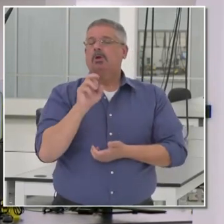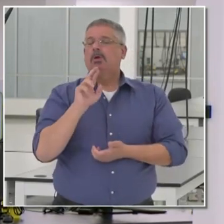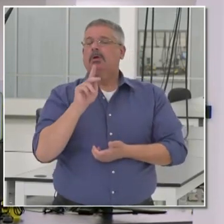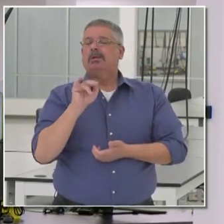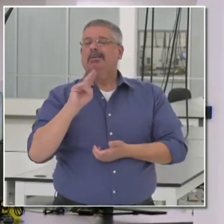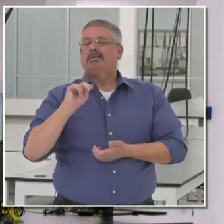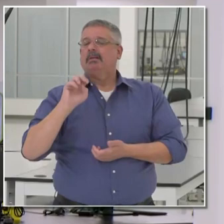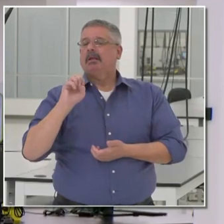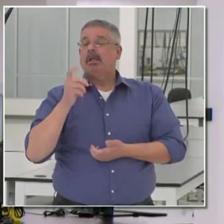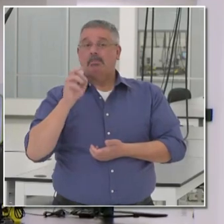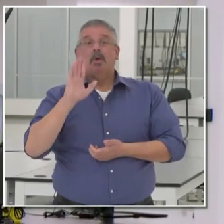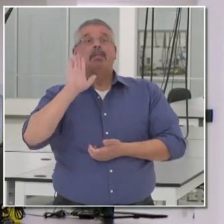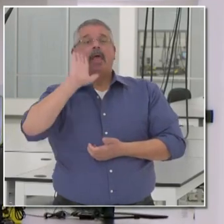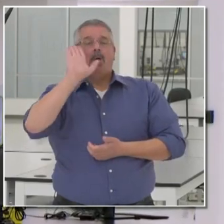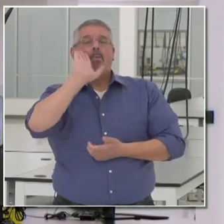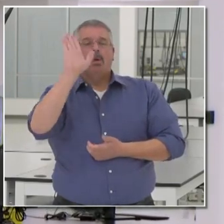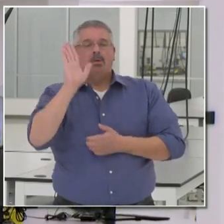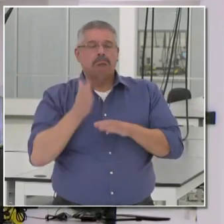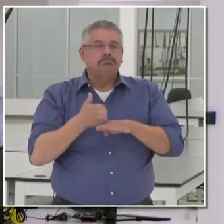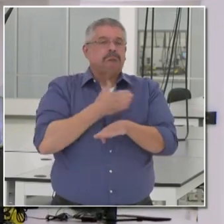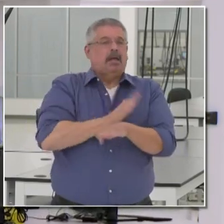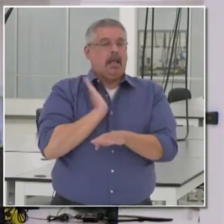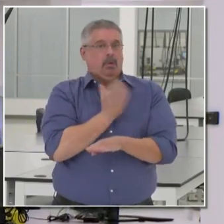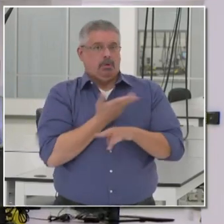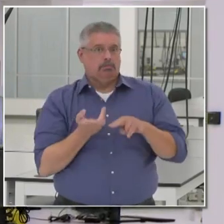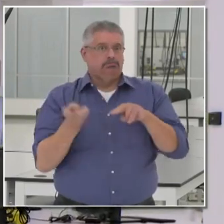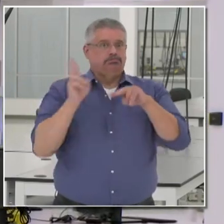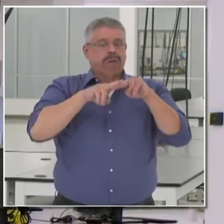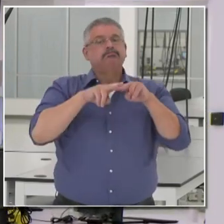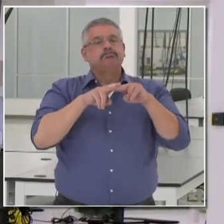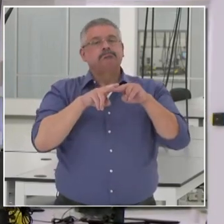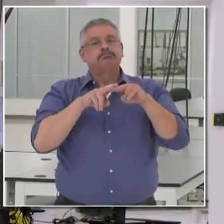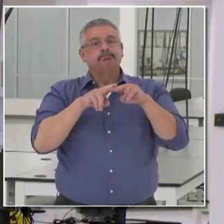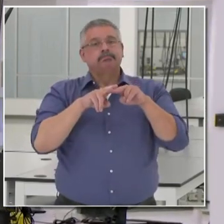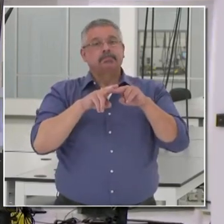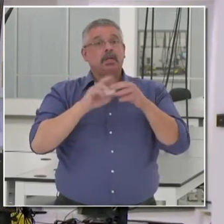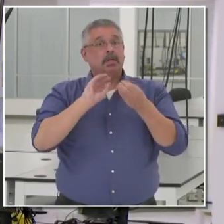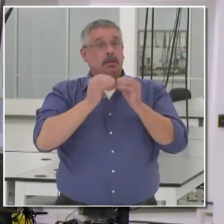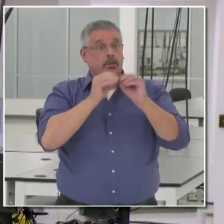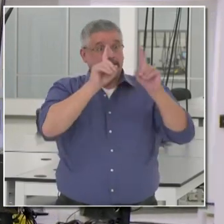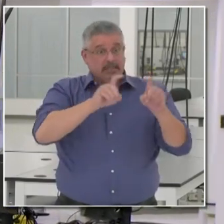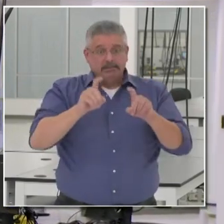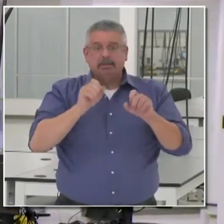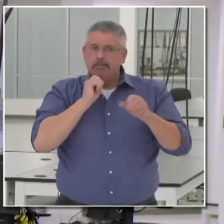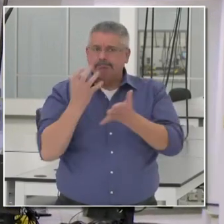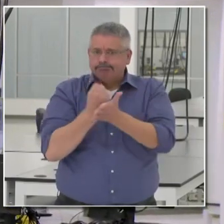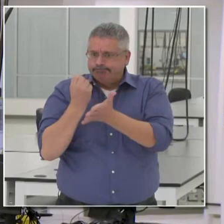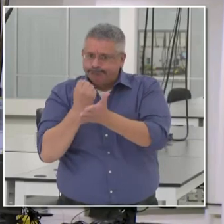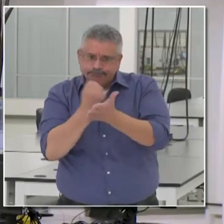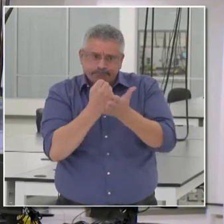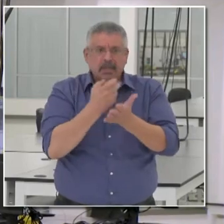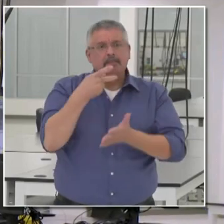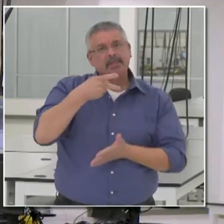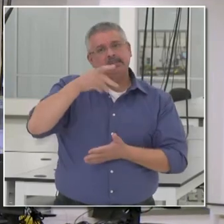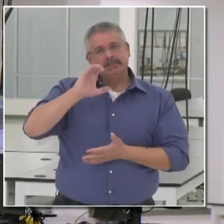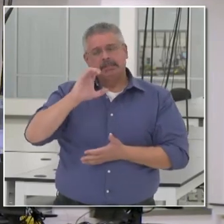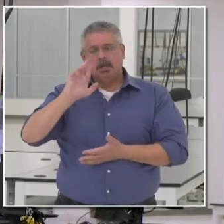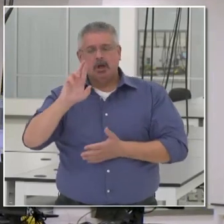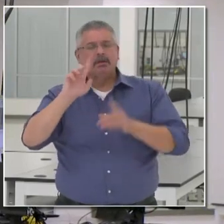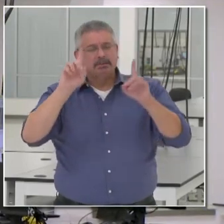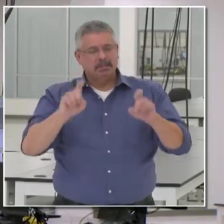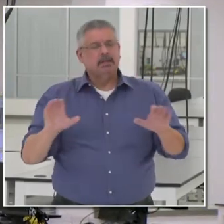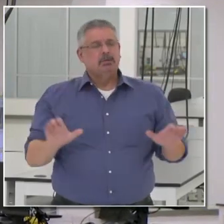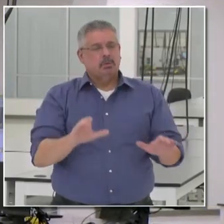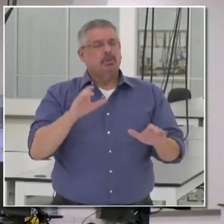parker elmer una colaboración que avanzaría nuestro objetivo de aumentar el número total de pruebas psr que